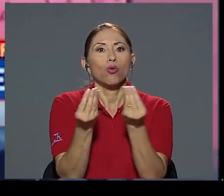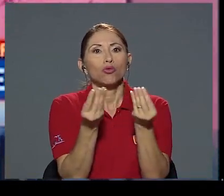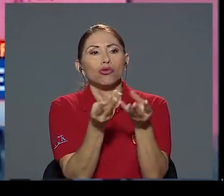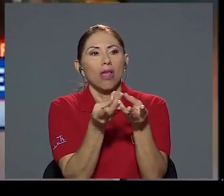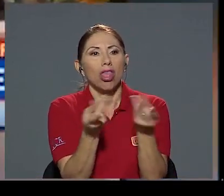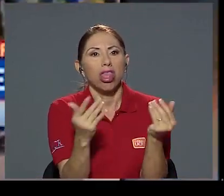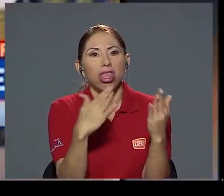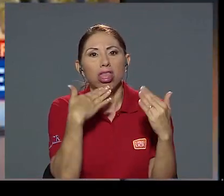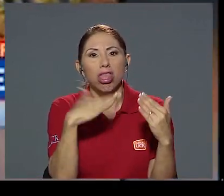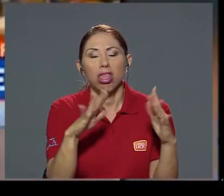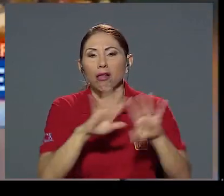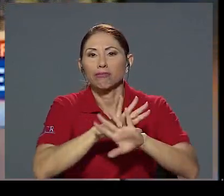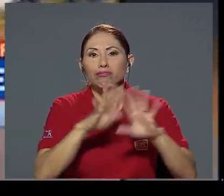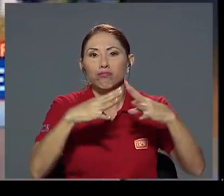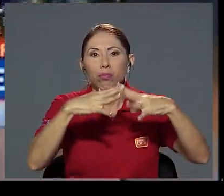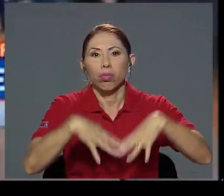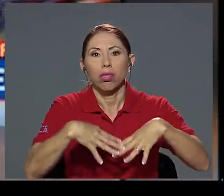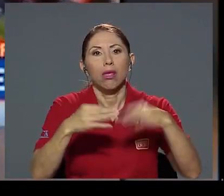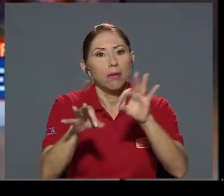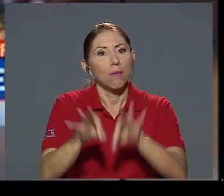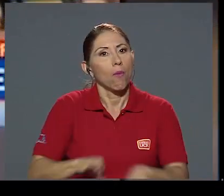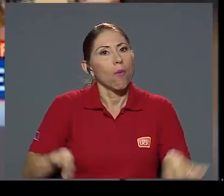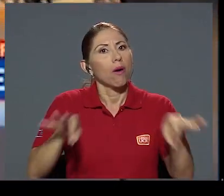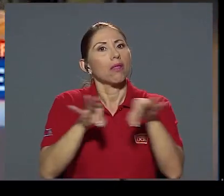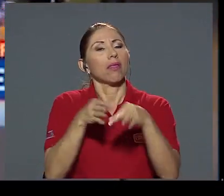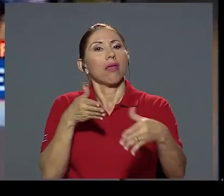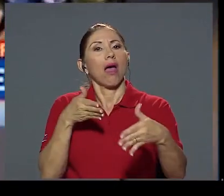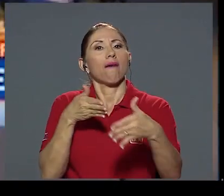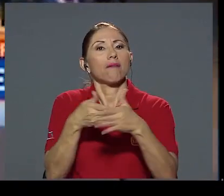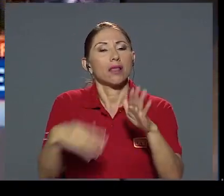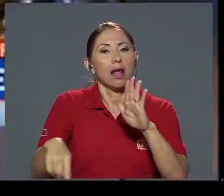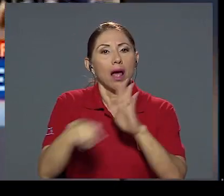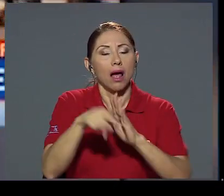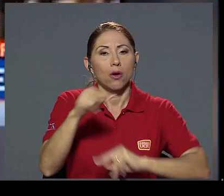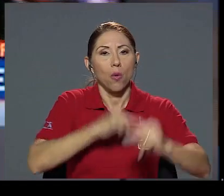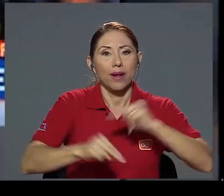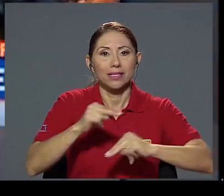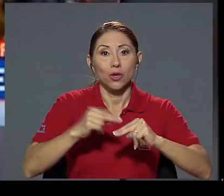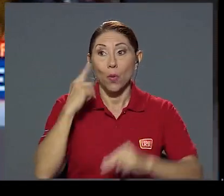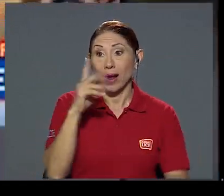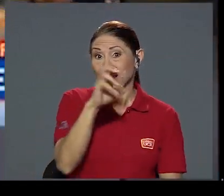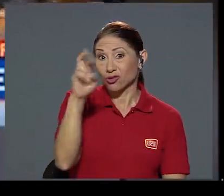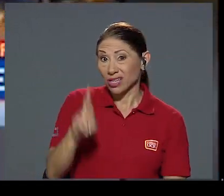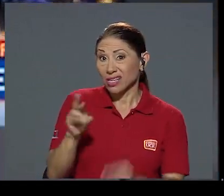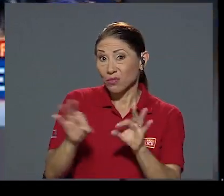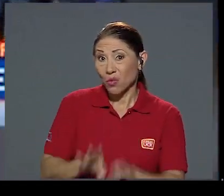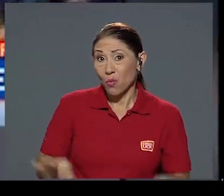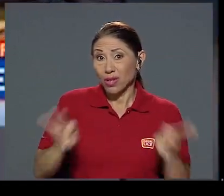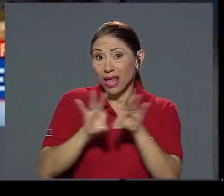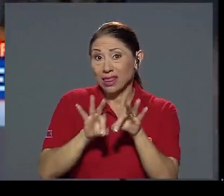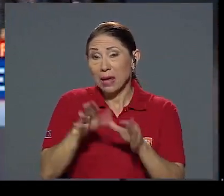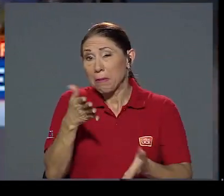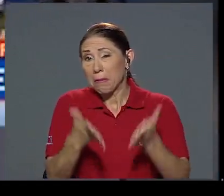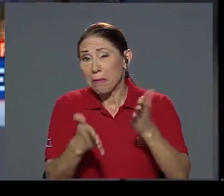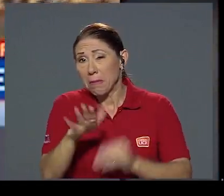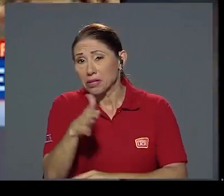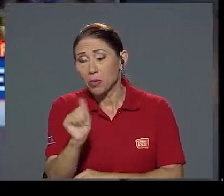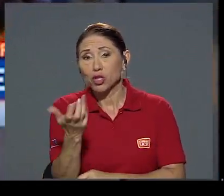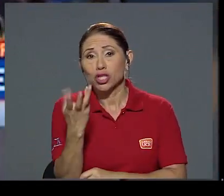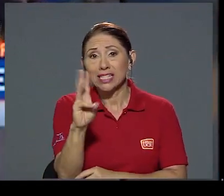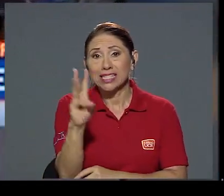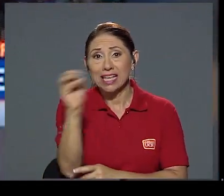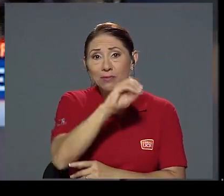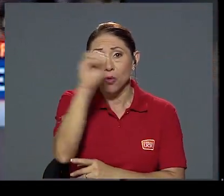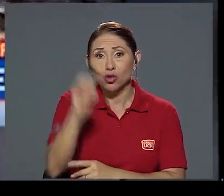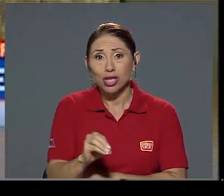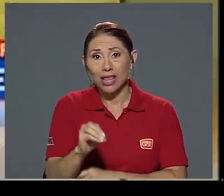Entonces hay una afectación importante en el comercio. Para Costa Rica es muy importante la región centroamericana, cerca del 16% de las exportaciones de Costa